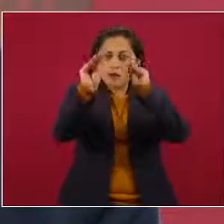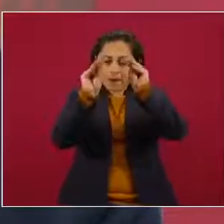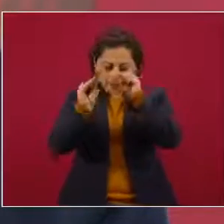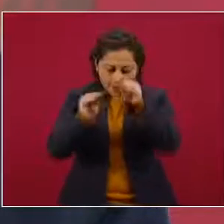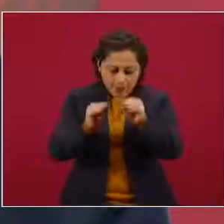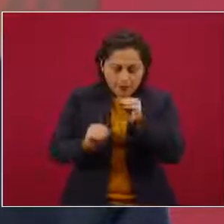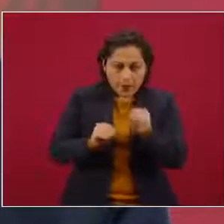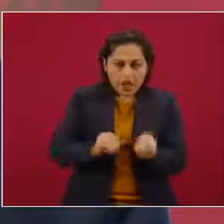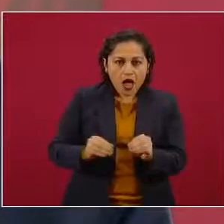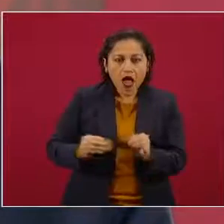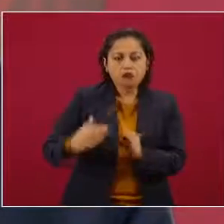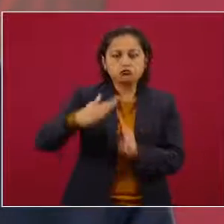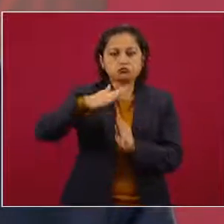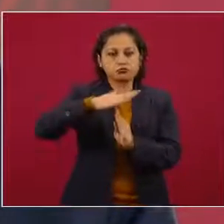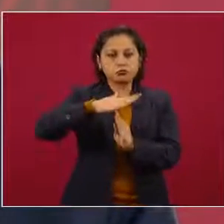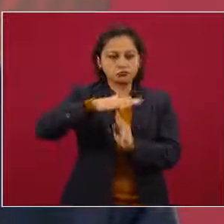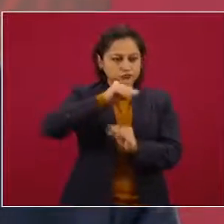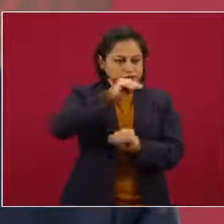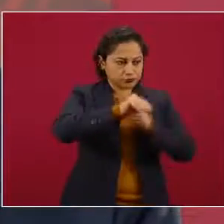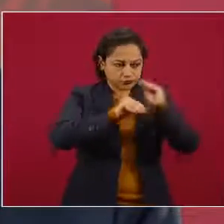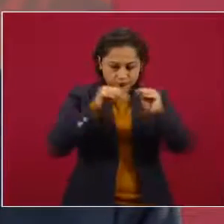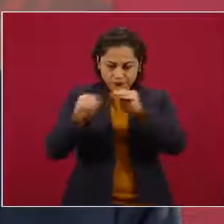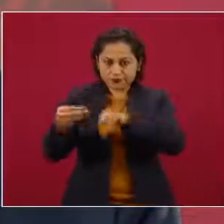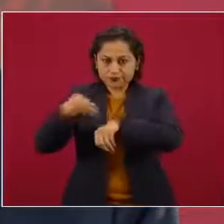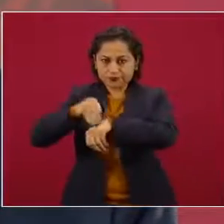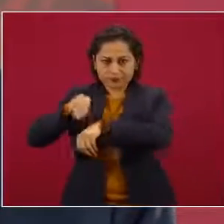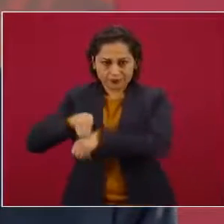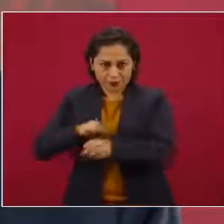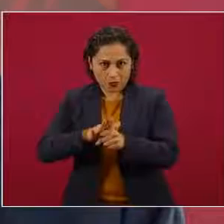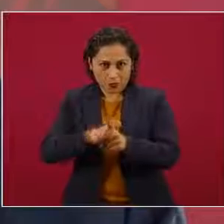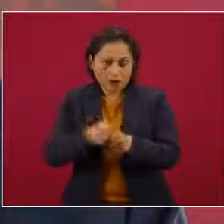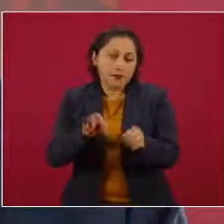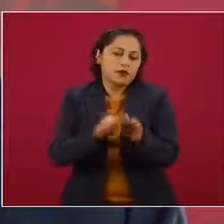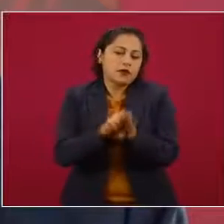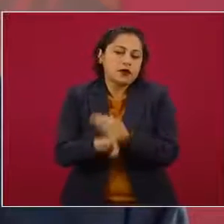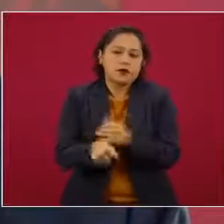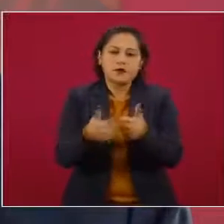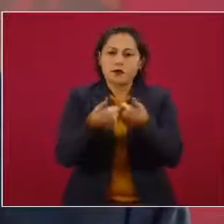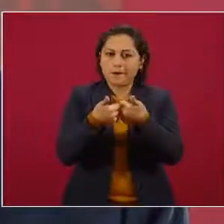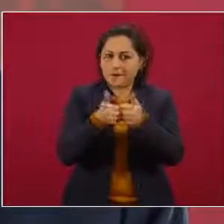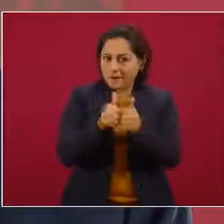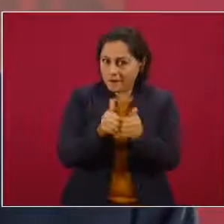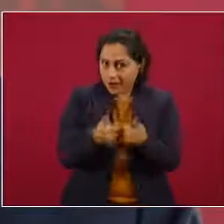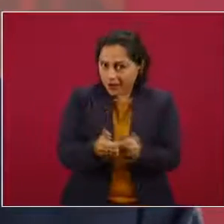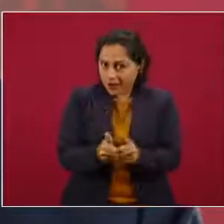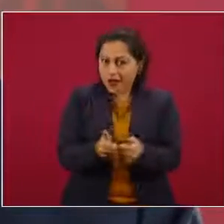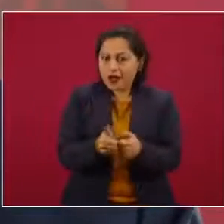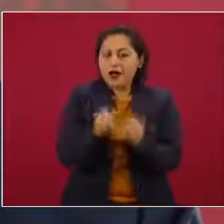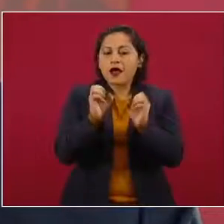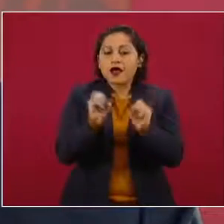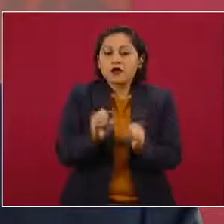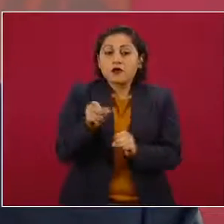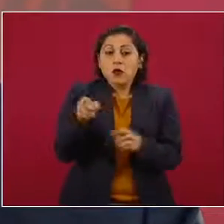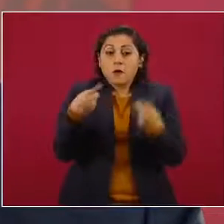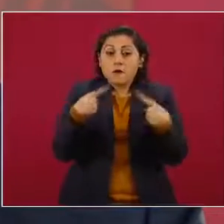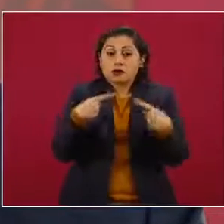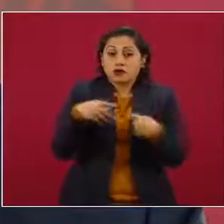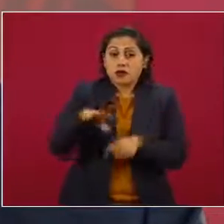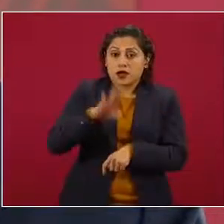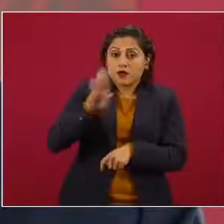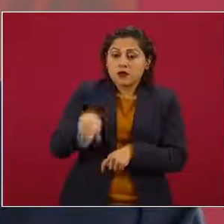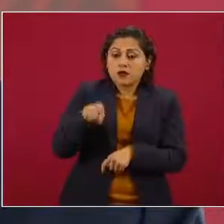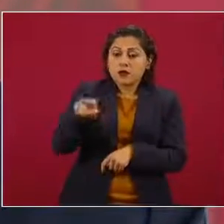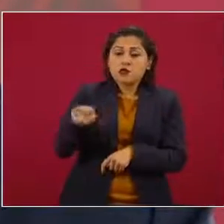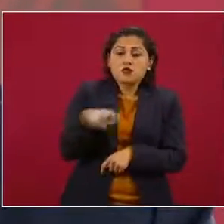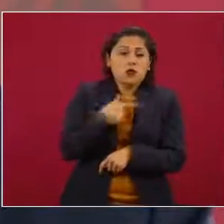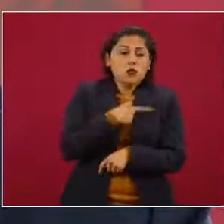se pone en los altares, el pan, lo que le gustaba a la